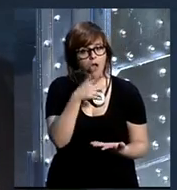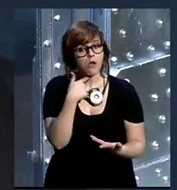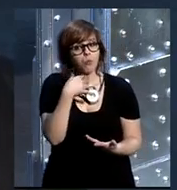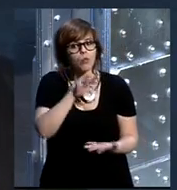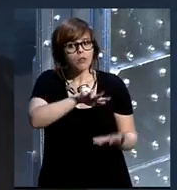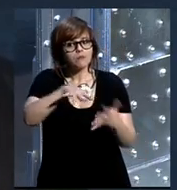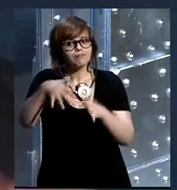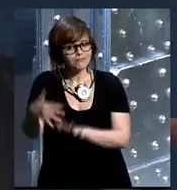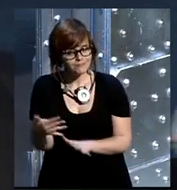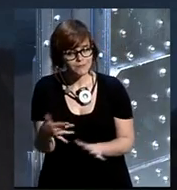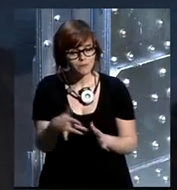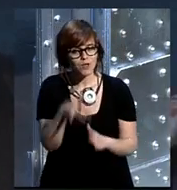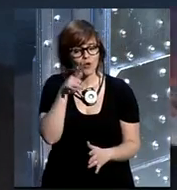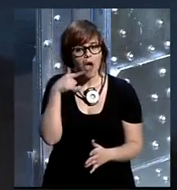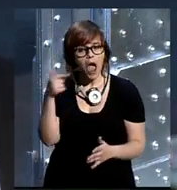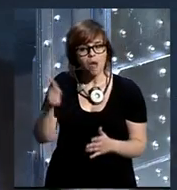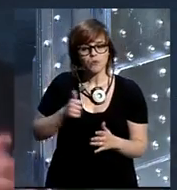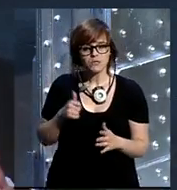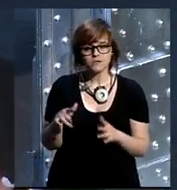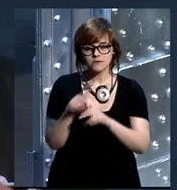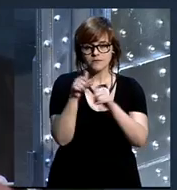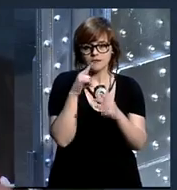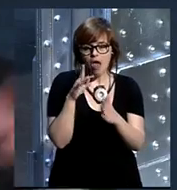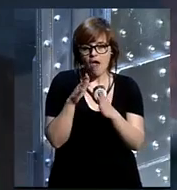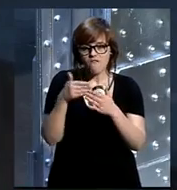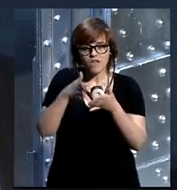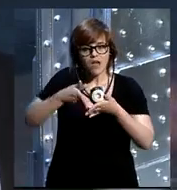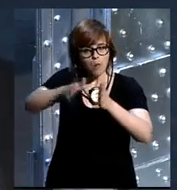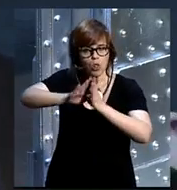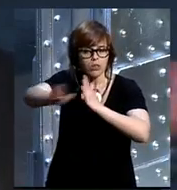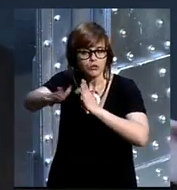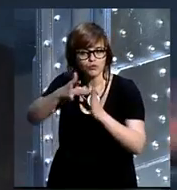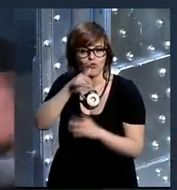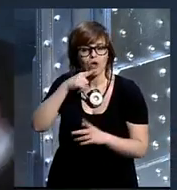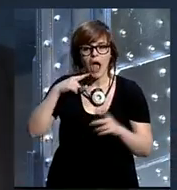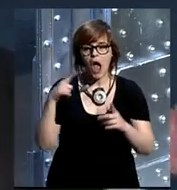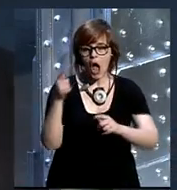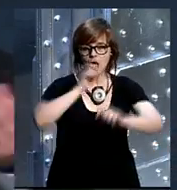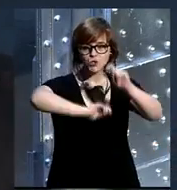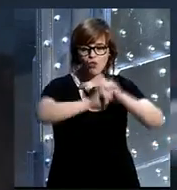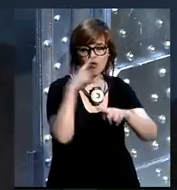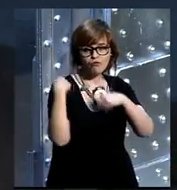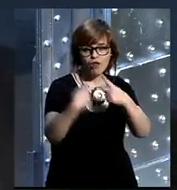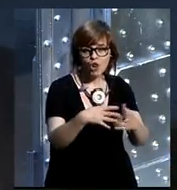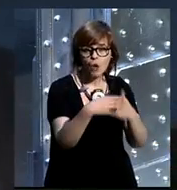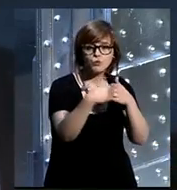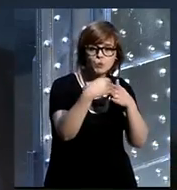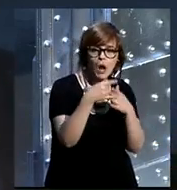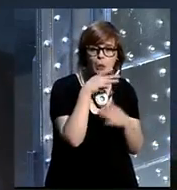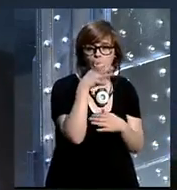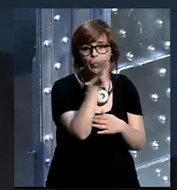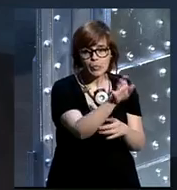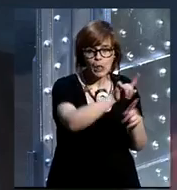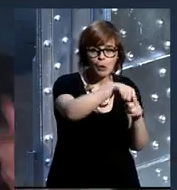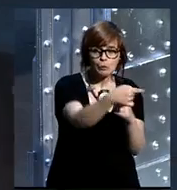están utilizando estos canales más directos en vez de utilizar las organizaciones tradicionales de usuarios. Entonces, aquí el tema es